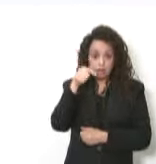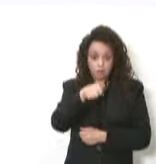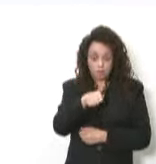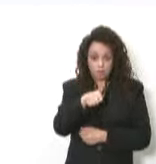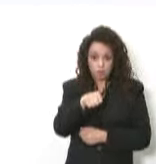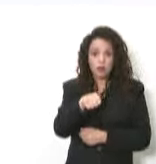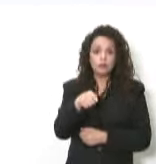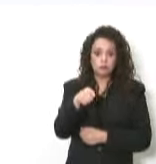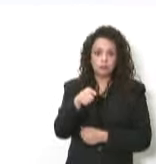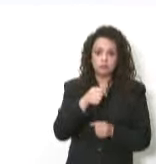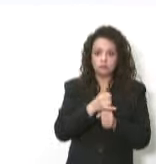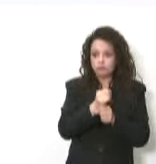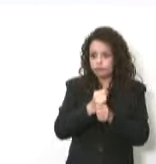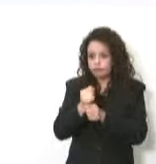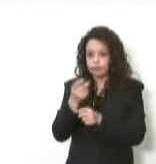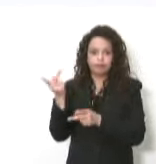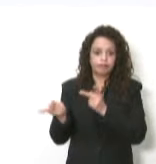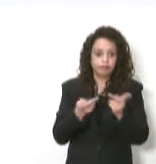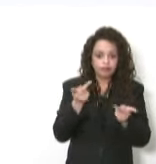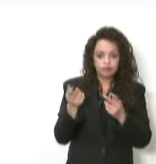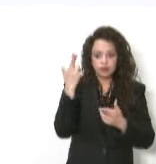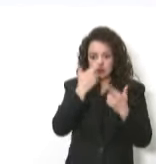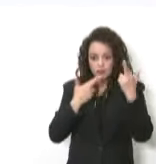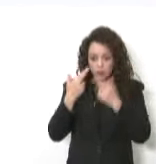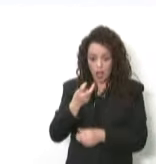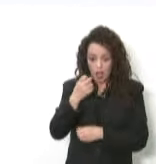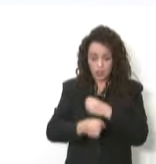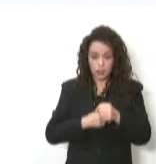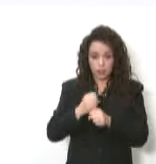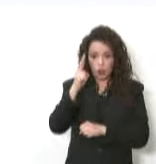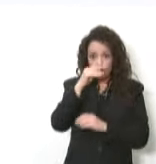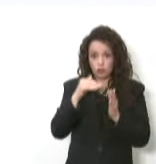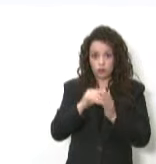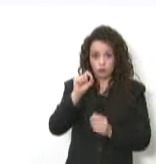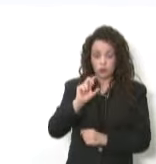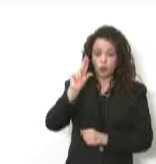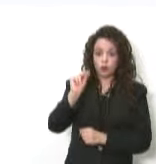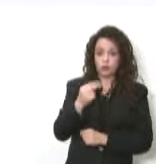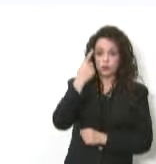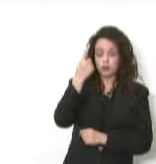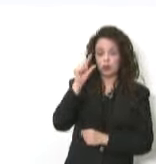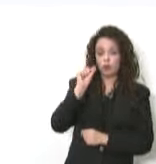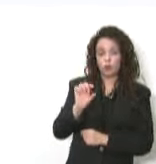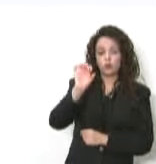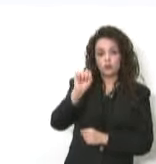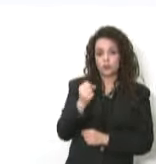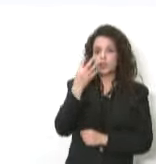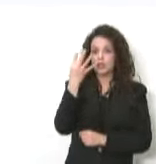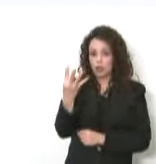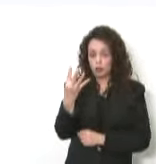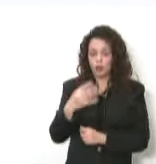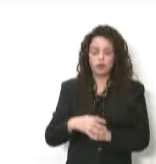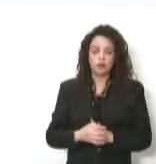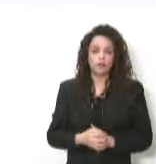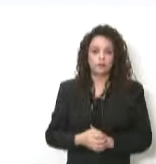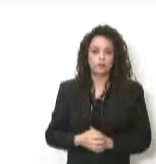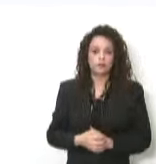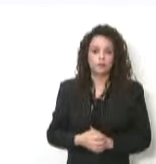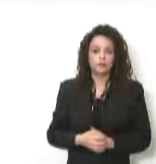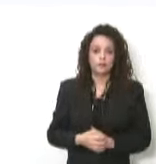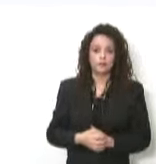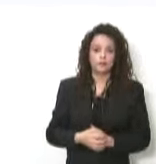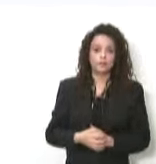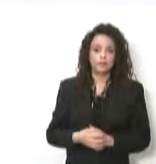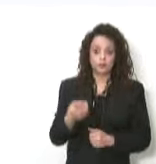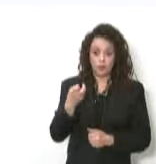se obtuvo para el 2020 es de 81.64. Hay que decir que esto